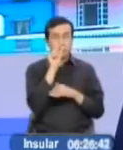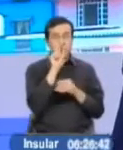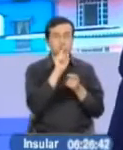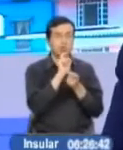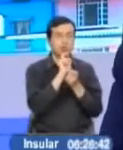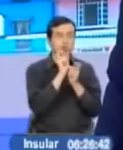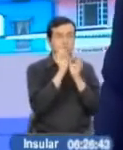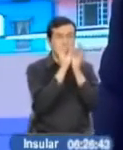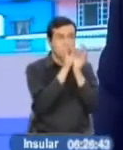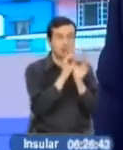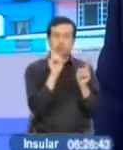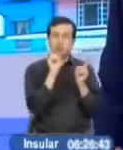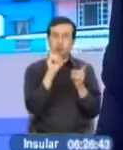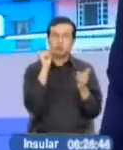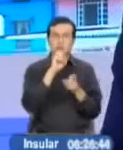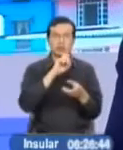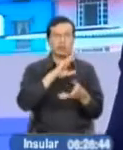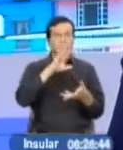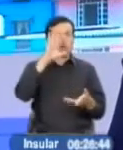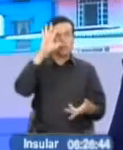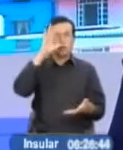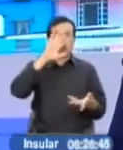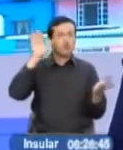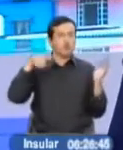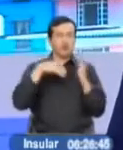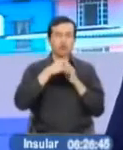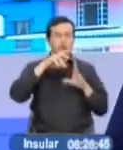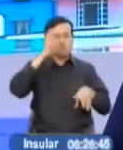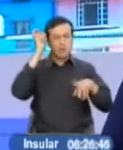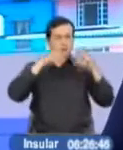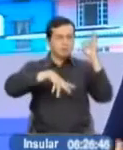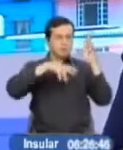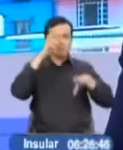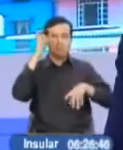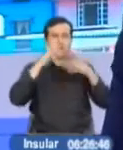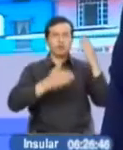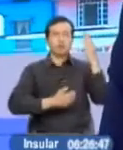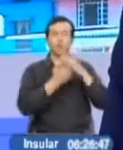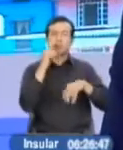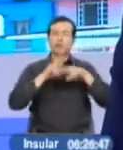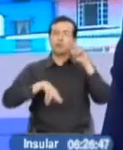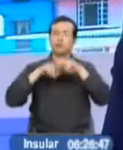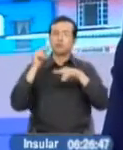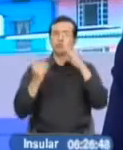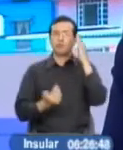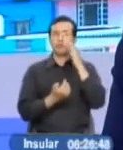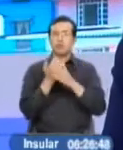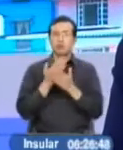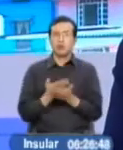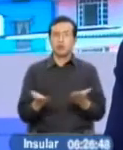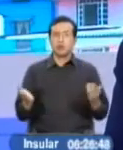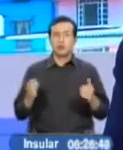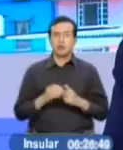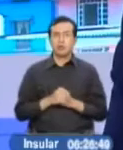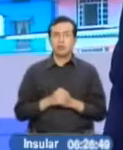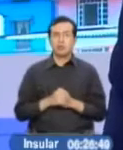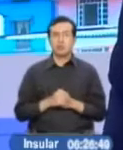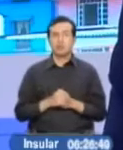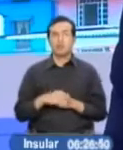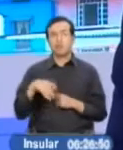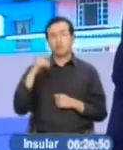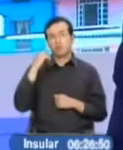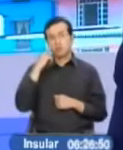planta. Había que desmantelar la planta existente y construir una nueva. Pero